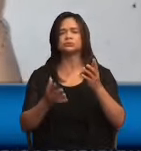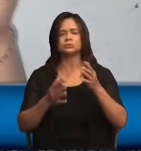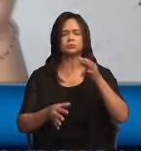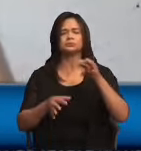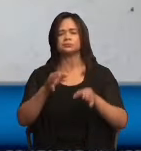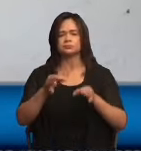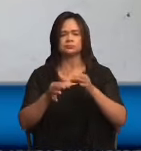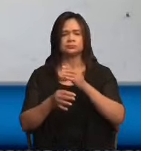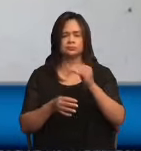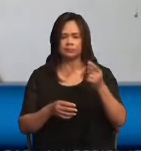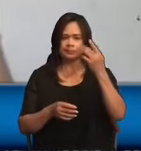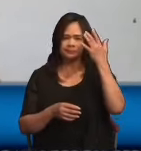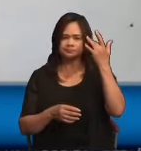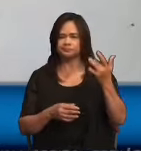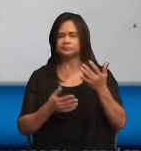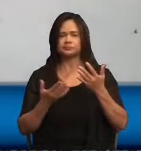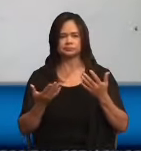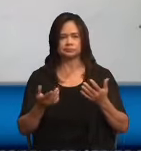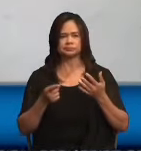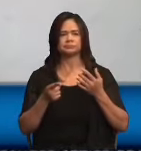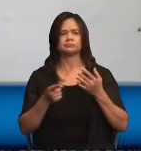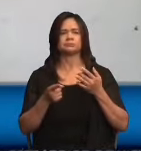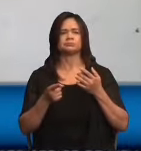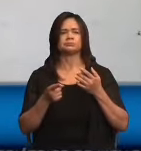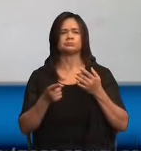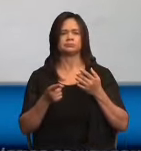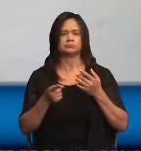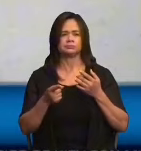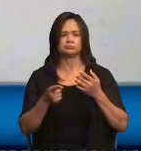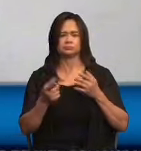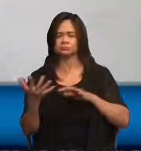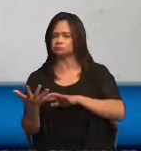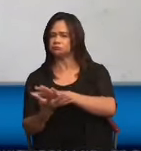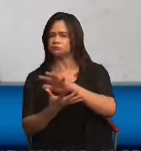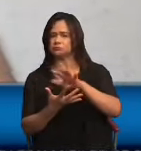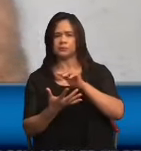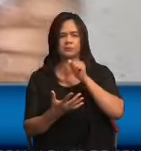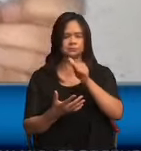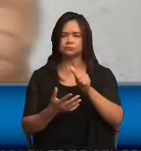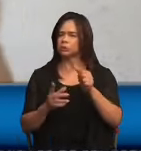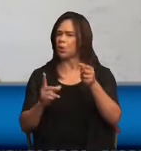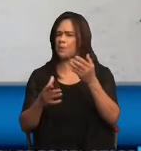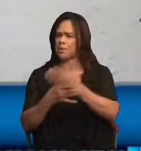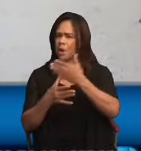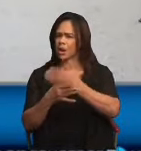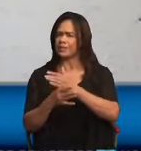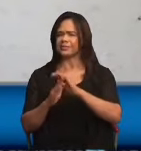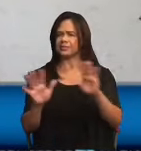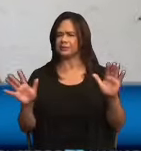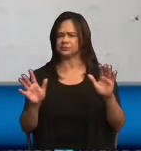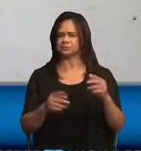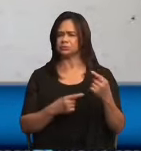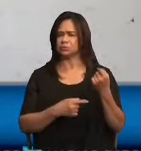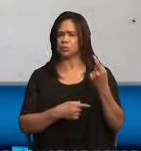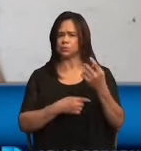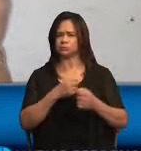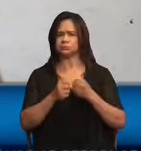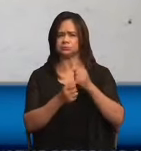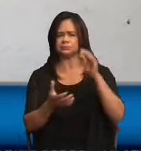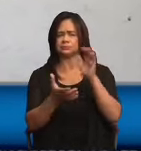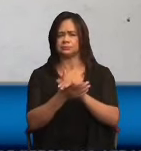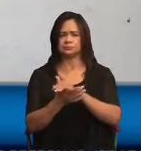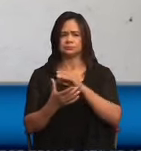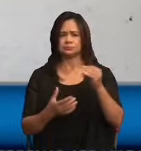justicia, porque no vengan a mezclar una cosa con la otra y no se metía con nadie. Y yo tenemos 11 años de casado